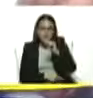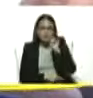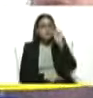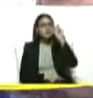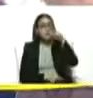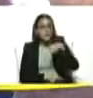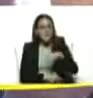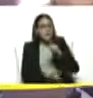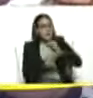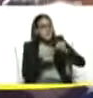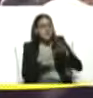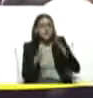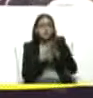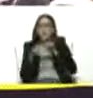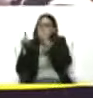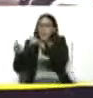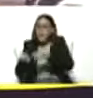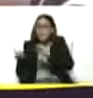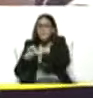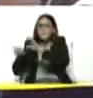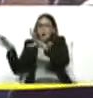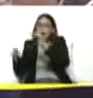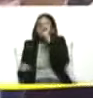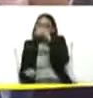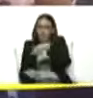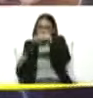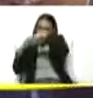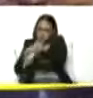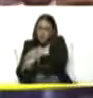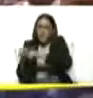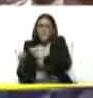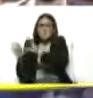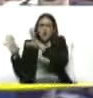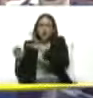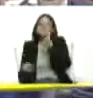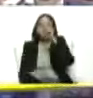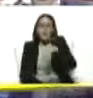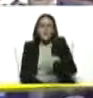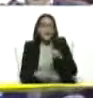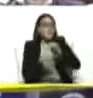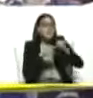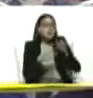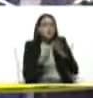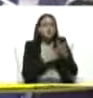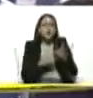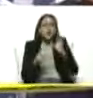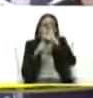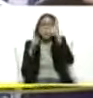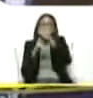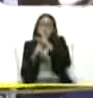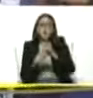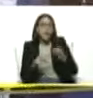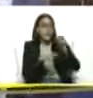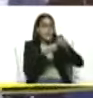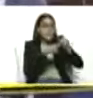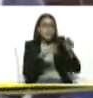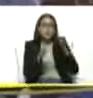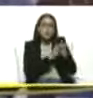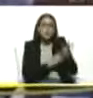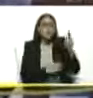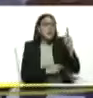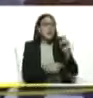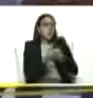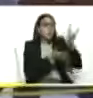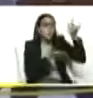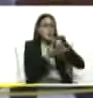ministro de Minas, presidente de la CBG, ministro de Turismo, ministro de Cultura, presidente del